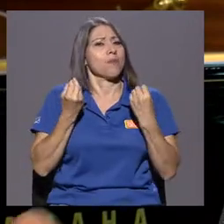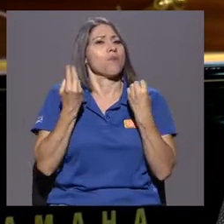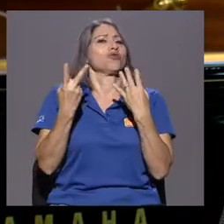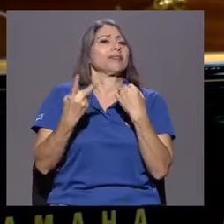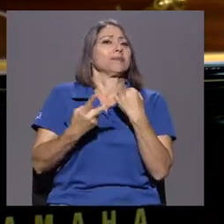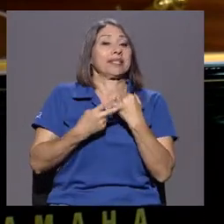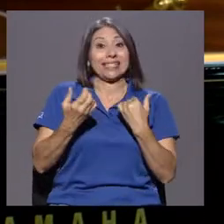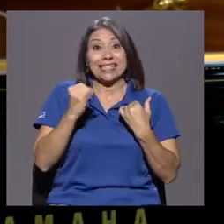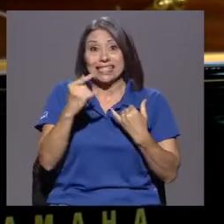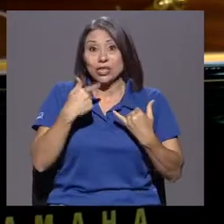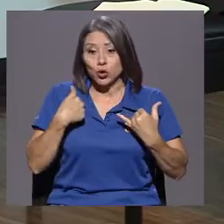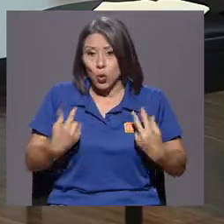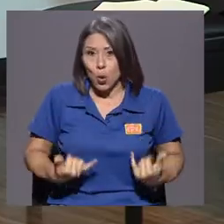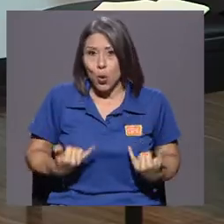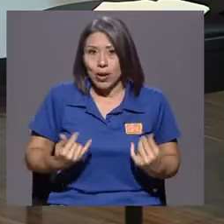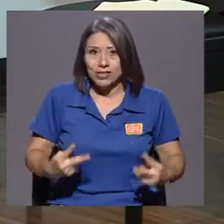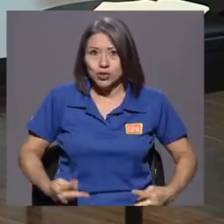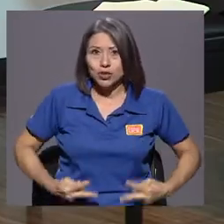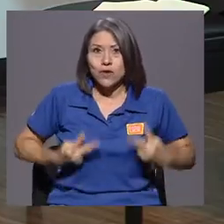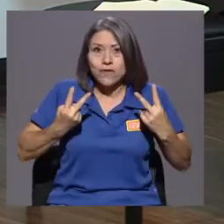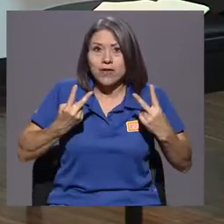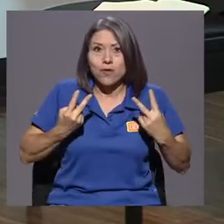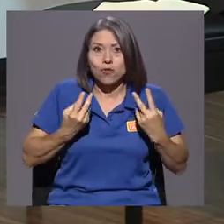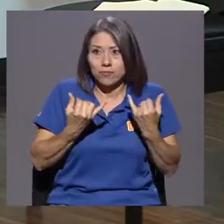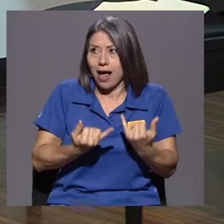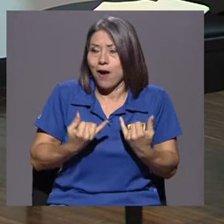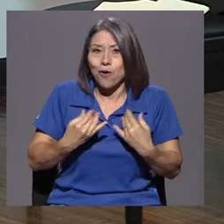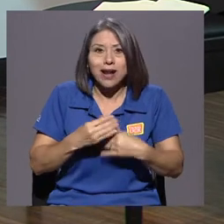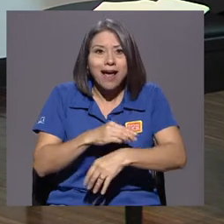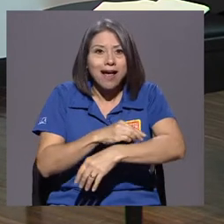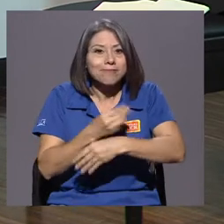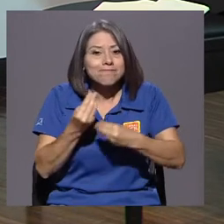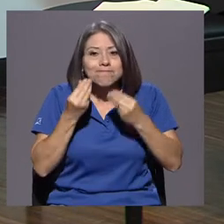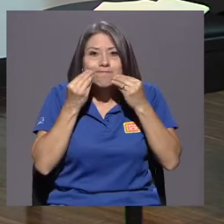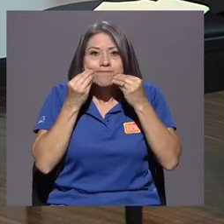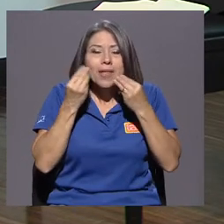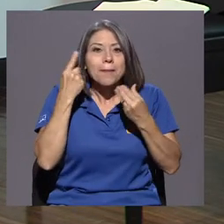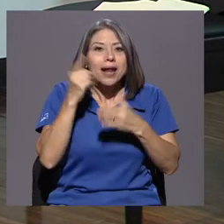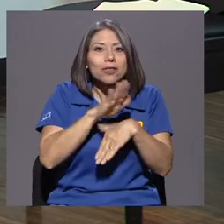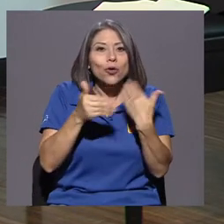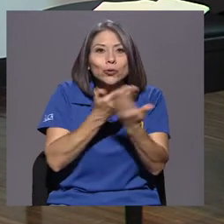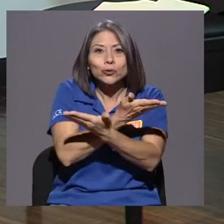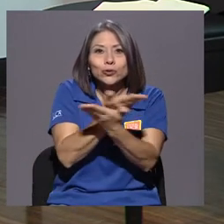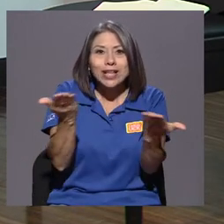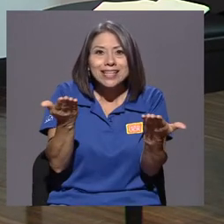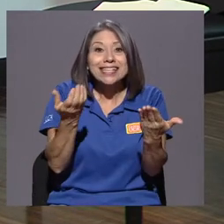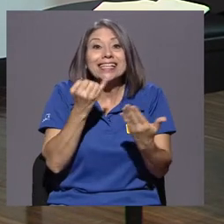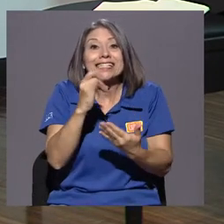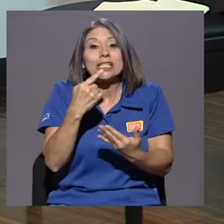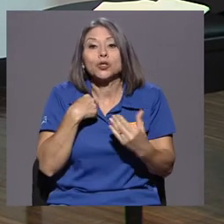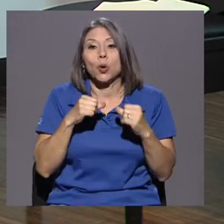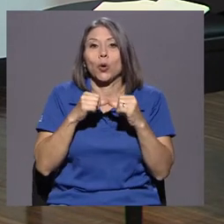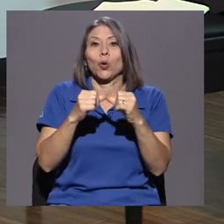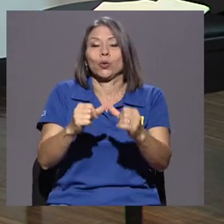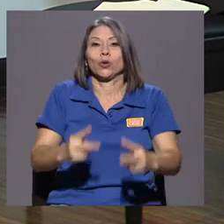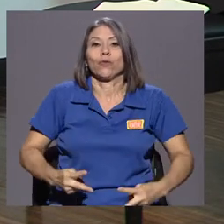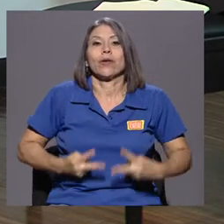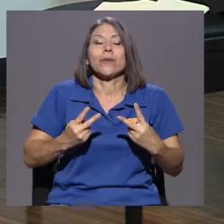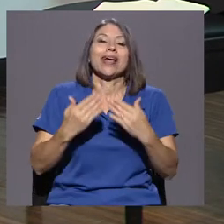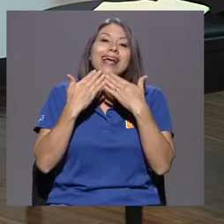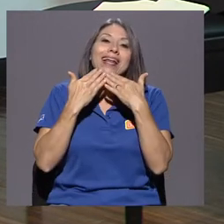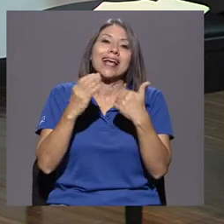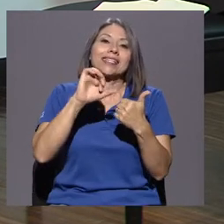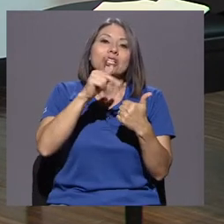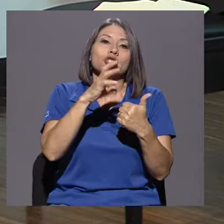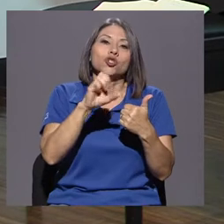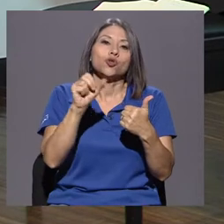para todos ustedes es por lo menos tanto gracias a su maná listas yo pan a ver líos